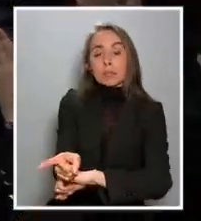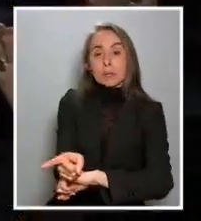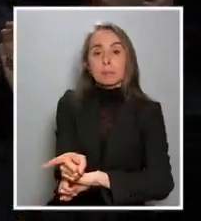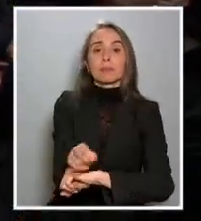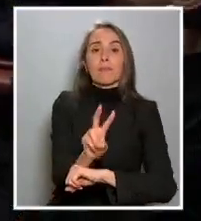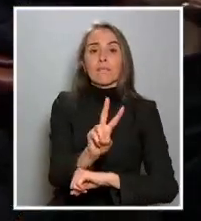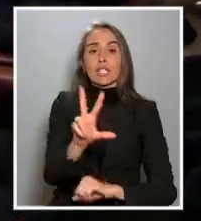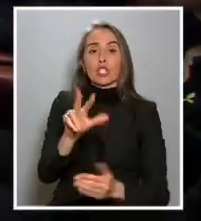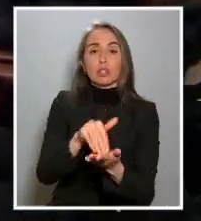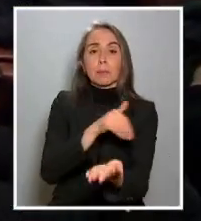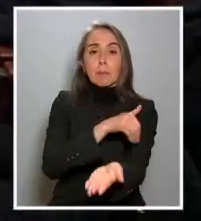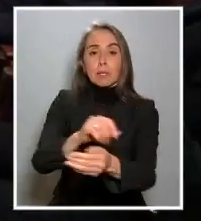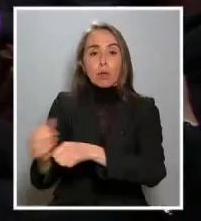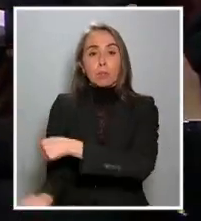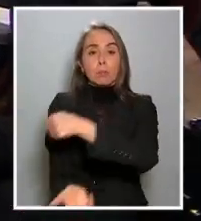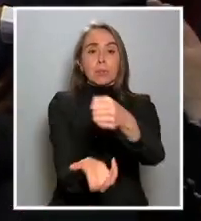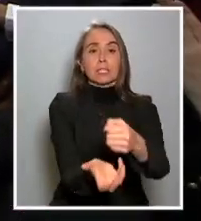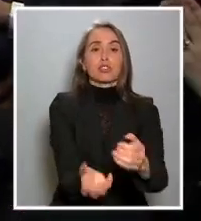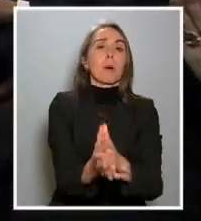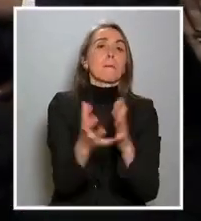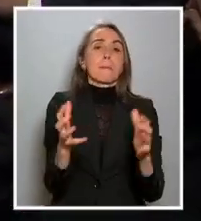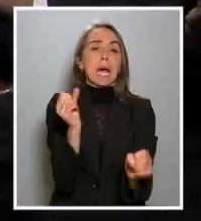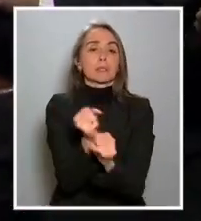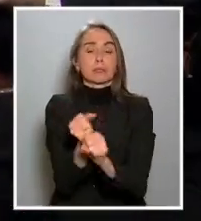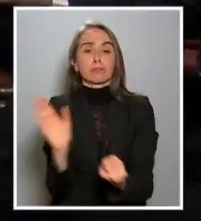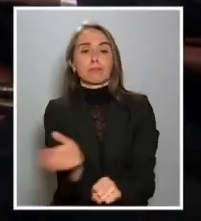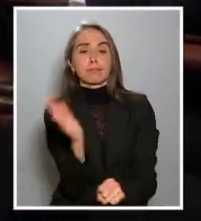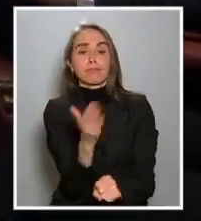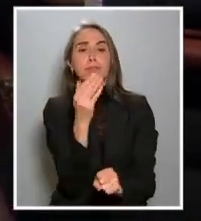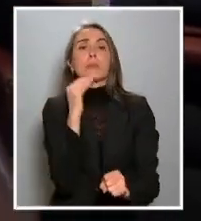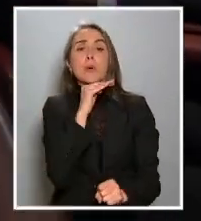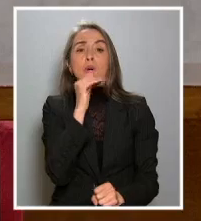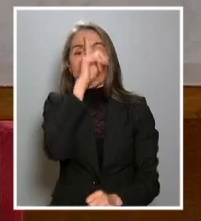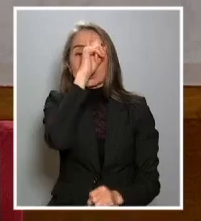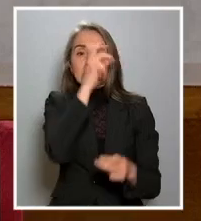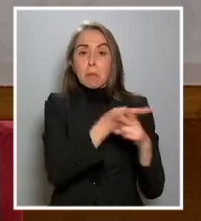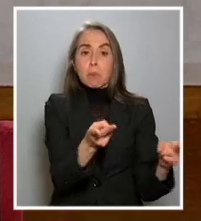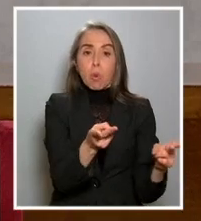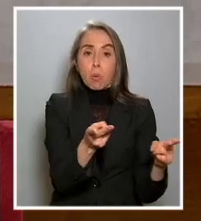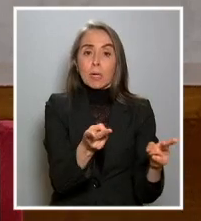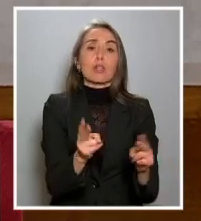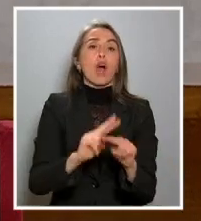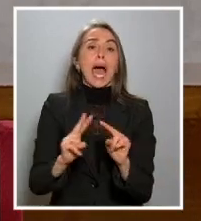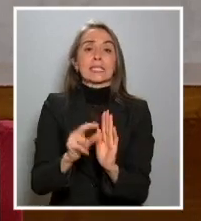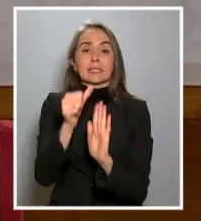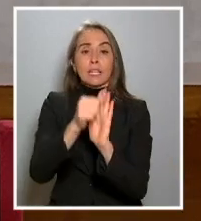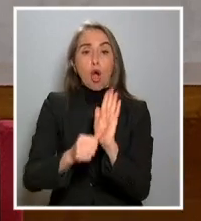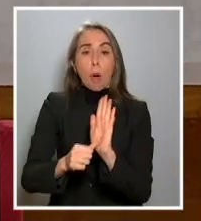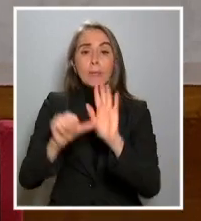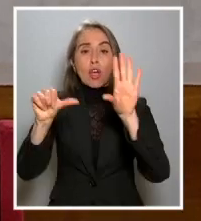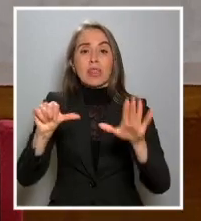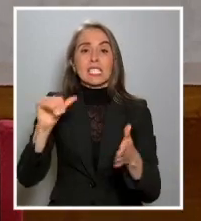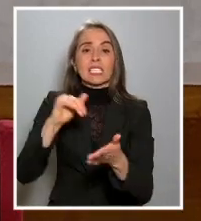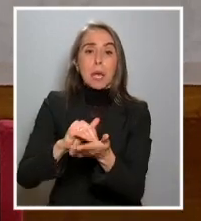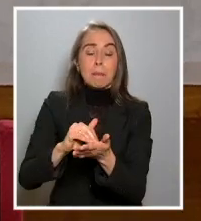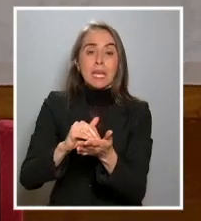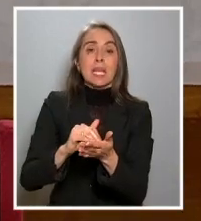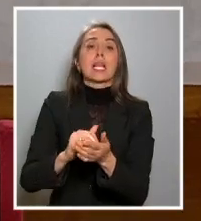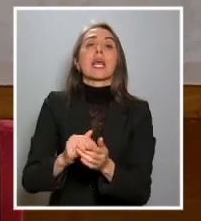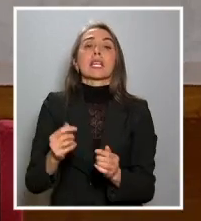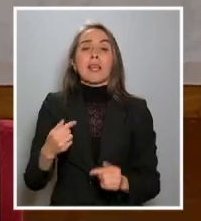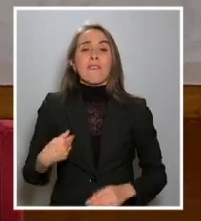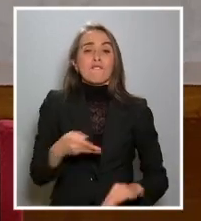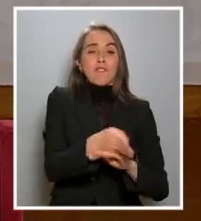destinen 28.000 millones de pesos para aumentar la productividad y la eficiencia del sistema público y así realizar 16.000 nuevas cirugías mayores